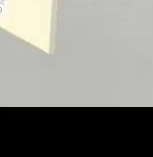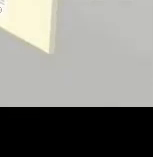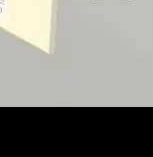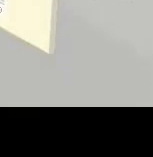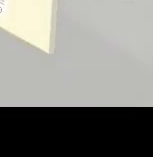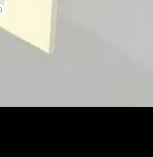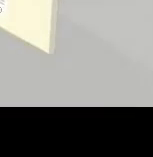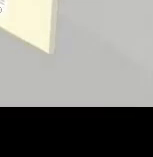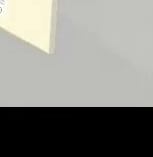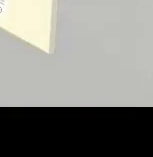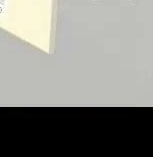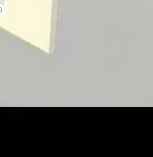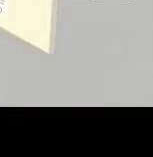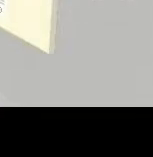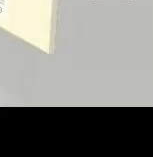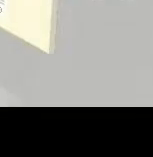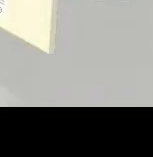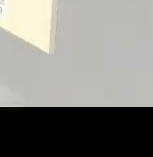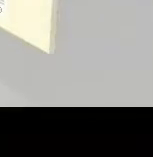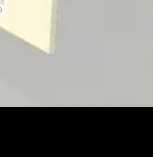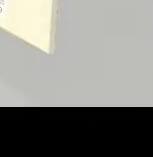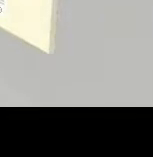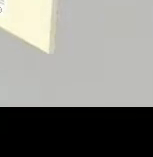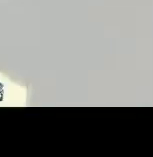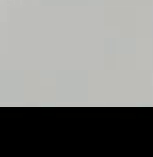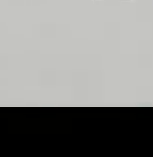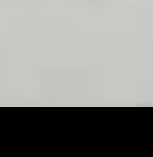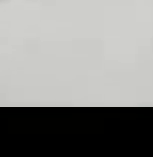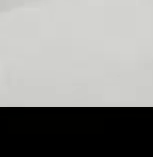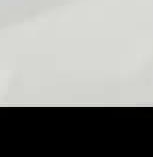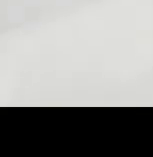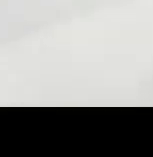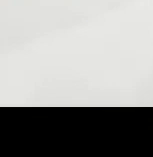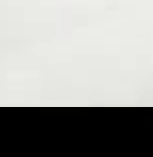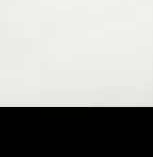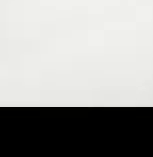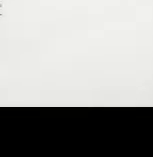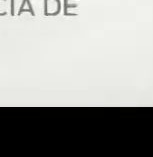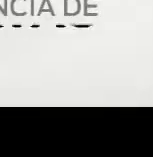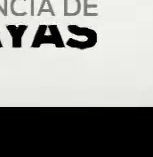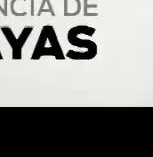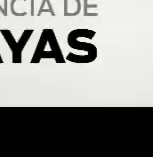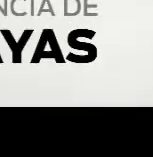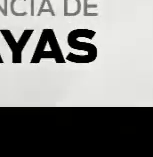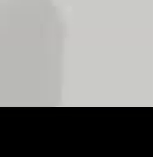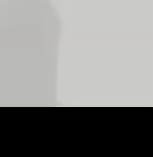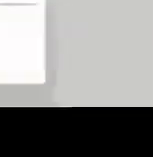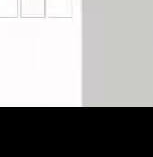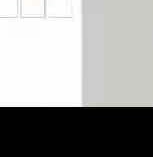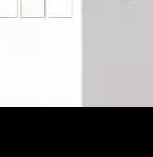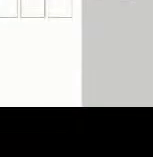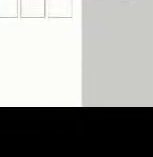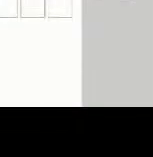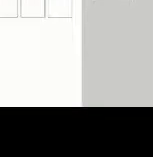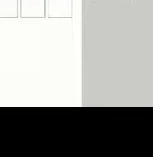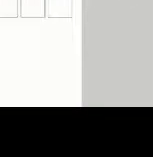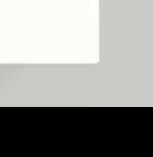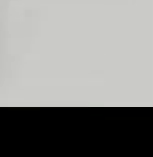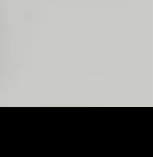consejeros del Consejo de Participación Ciudadana y Control Social. En el Cantón Daule, provincia de Guayas, se